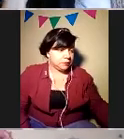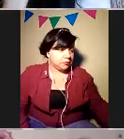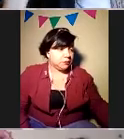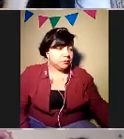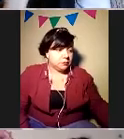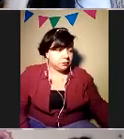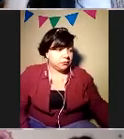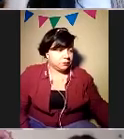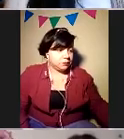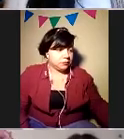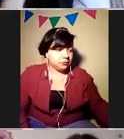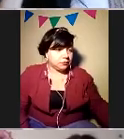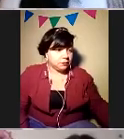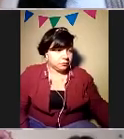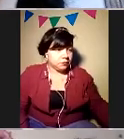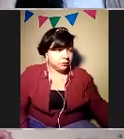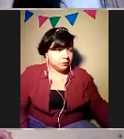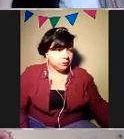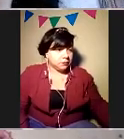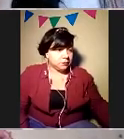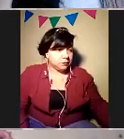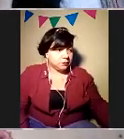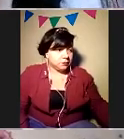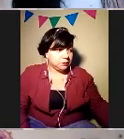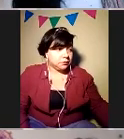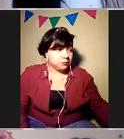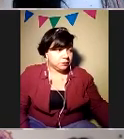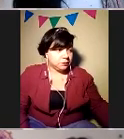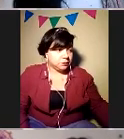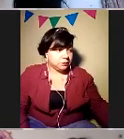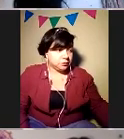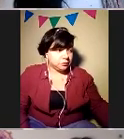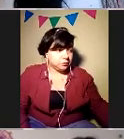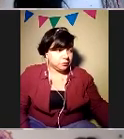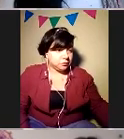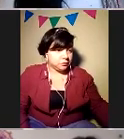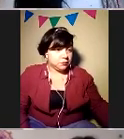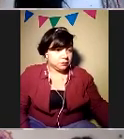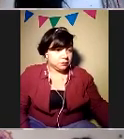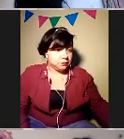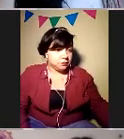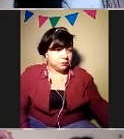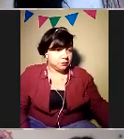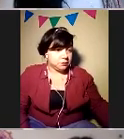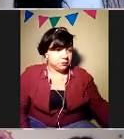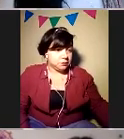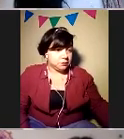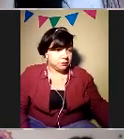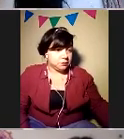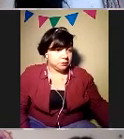bien. Quizás no hay tanto índice de pobreza o tanto índice de contaminación, pero es porque sus fábricas están en nuestros países.